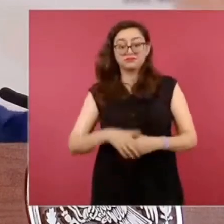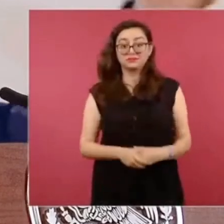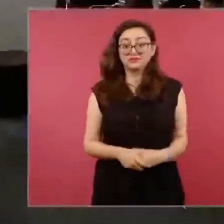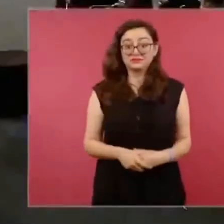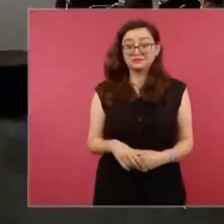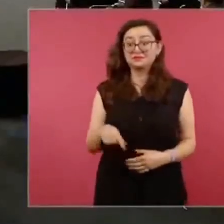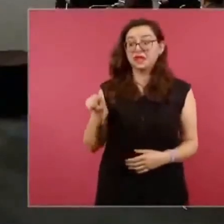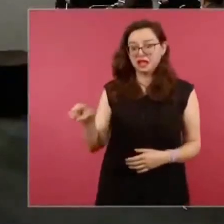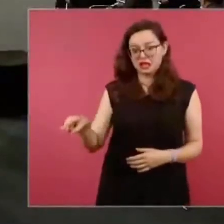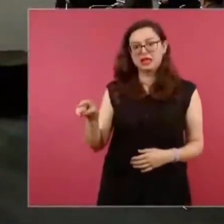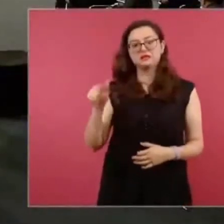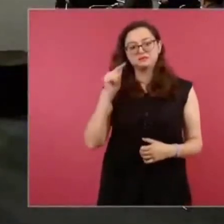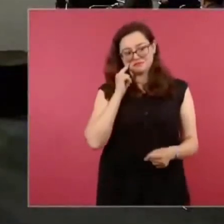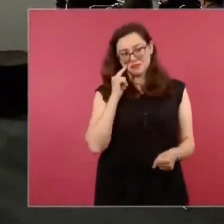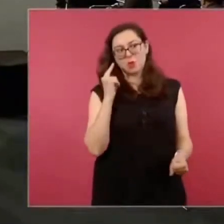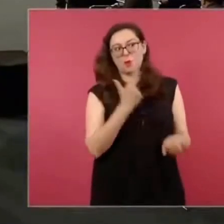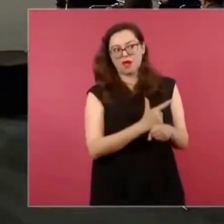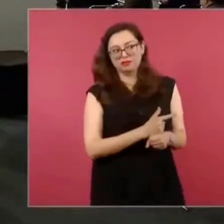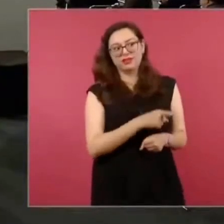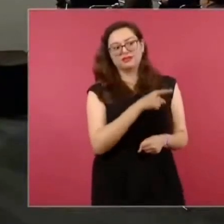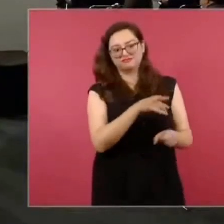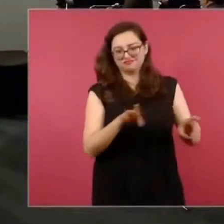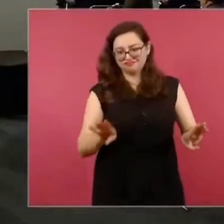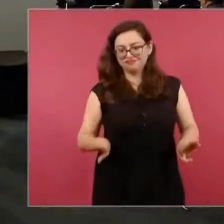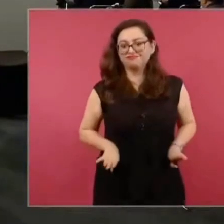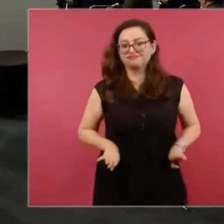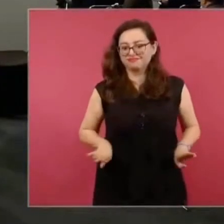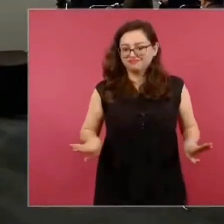Por eso hay que alentar